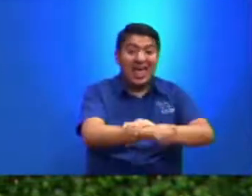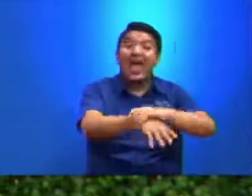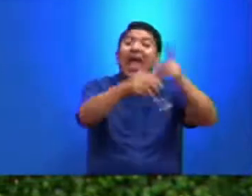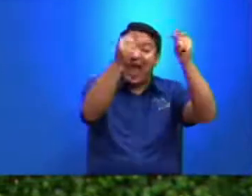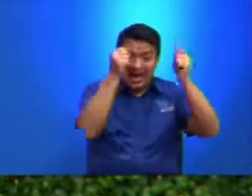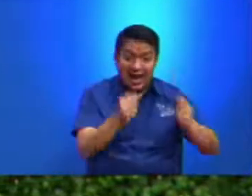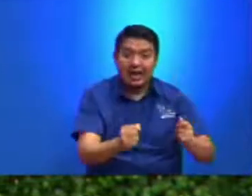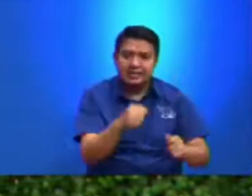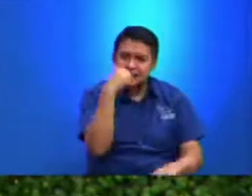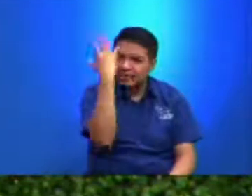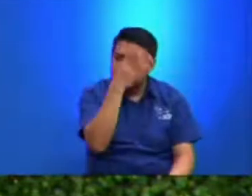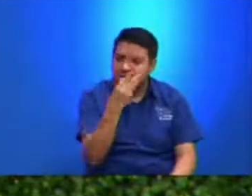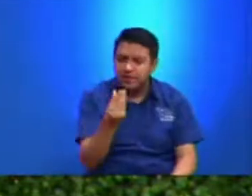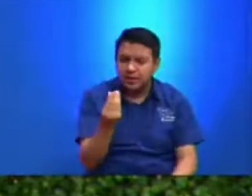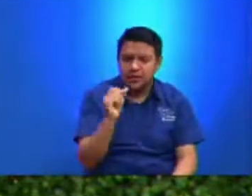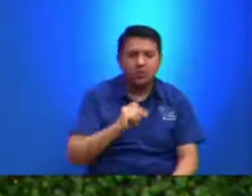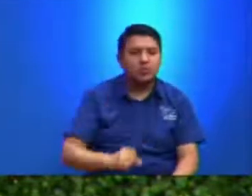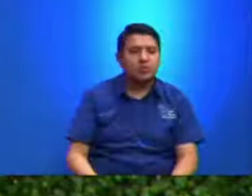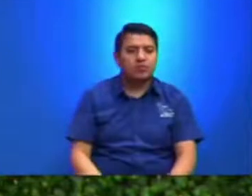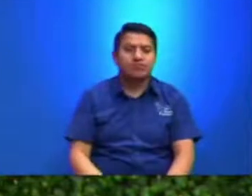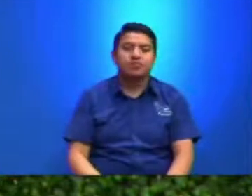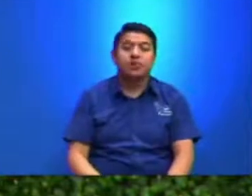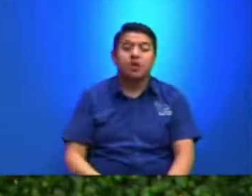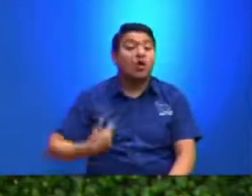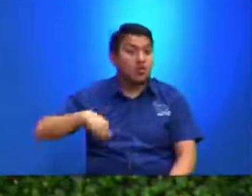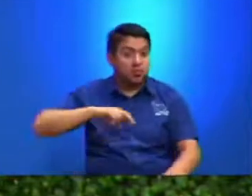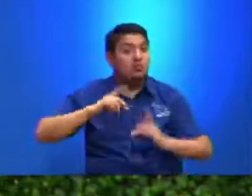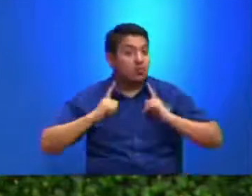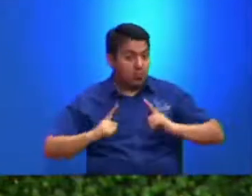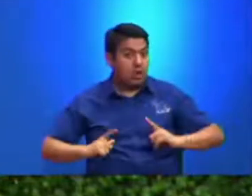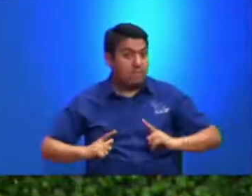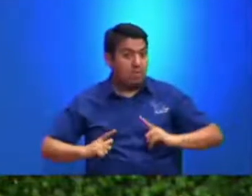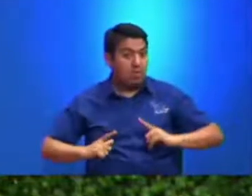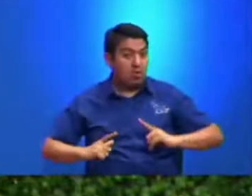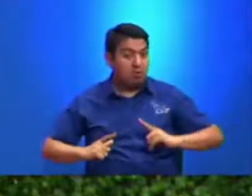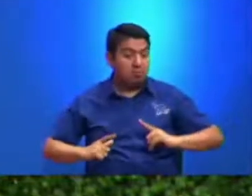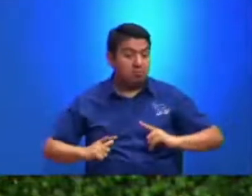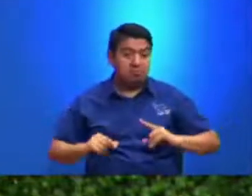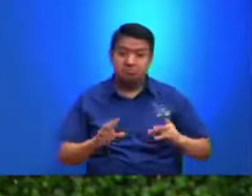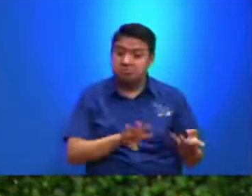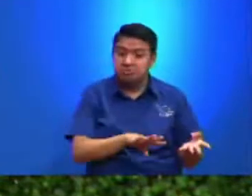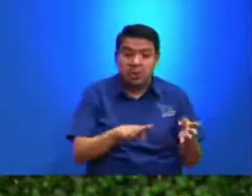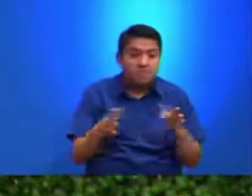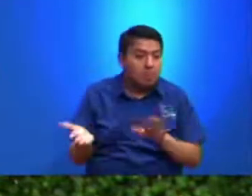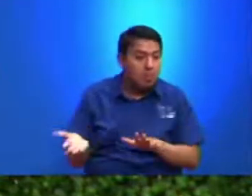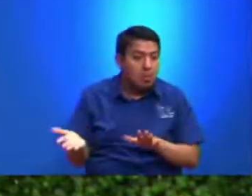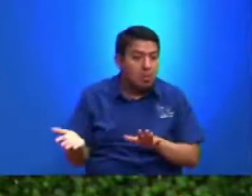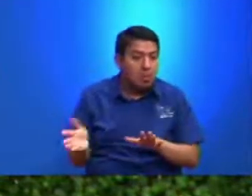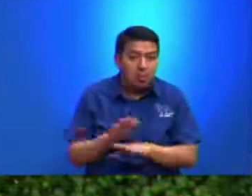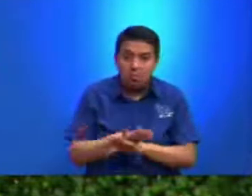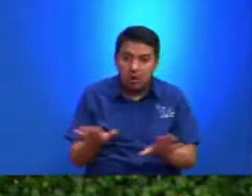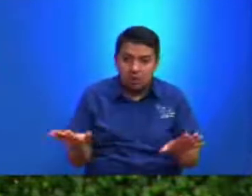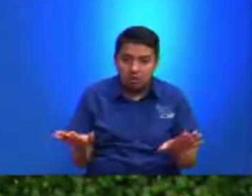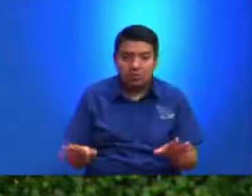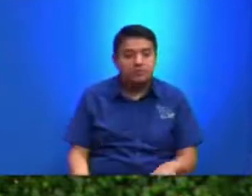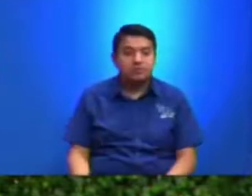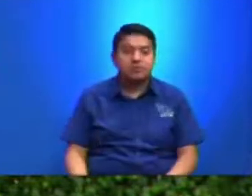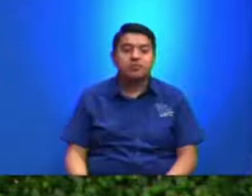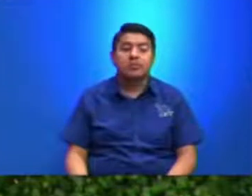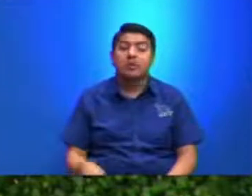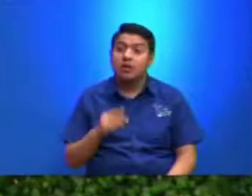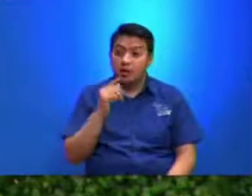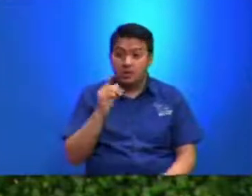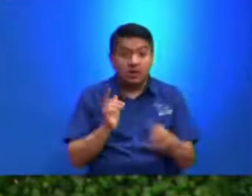hemos platicado, que nuestro cuerpo puede ser un sepulcro, ¿verdad? Por eso el Señor le dijo a los